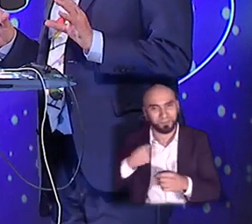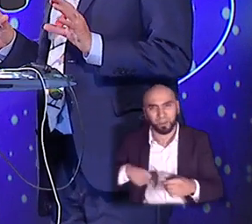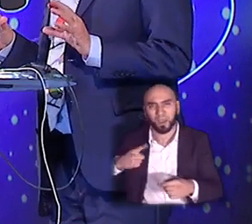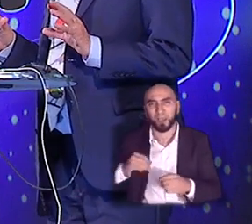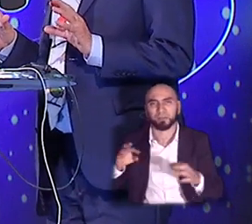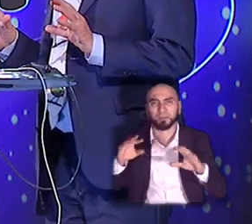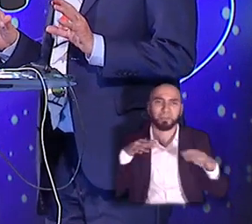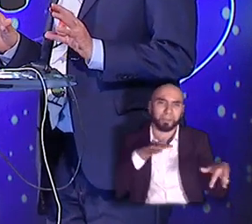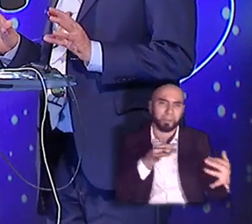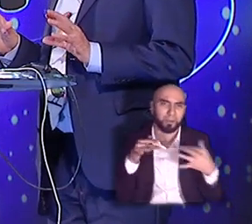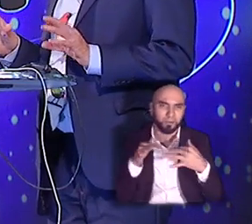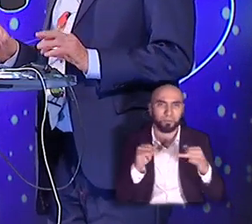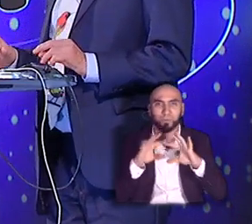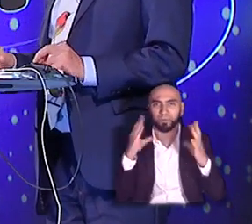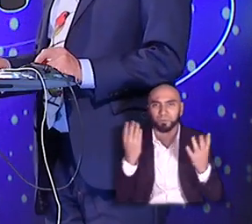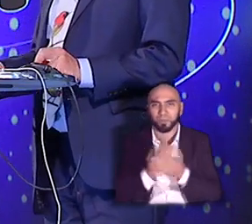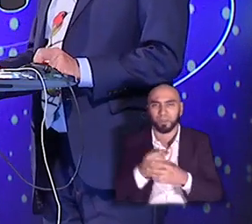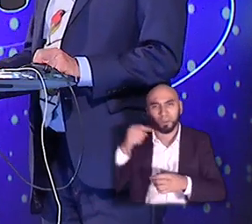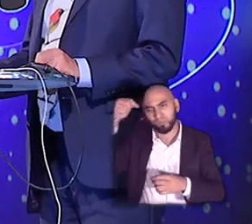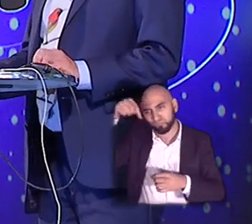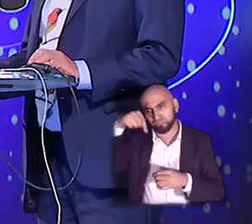que no fallecieron inmediatamente,